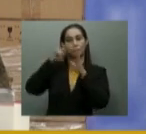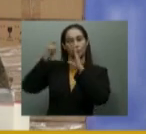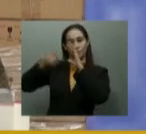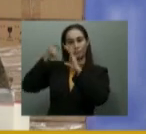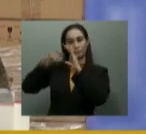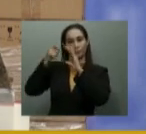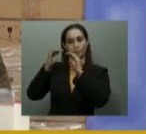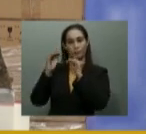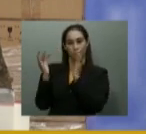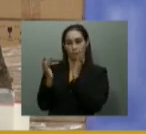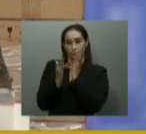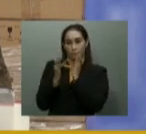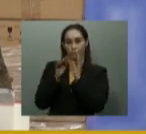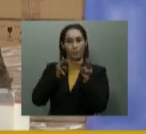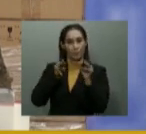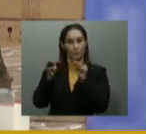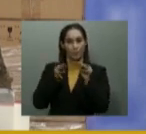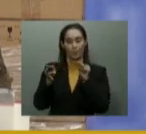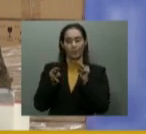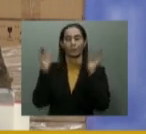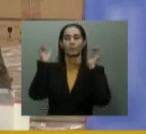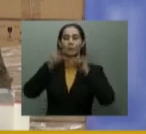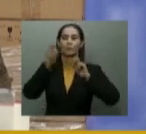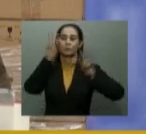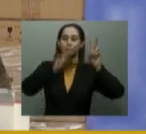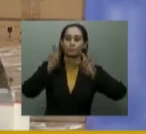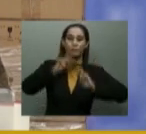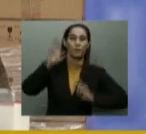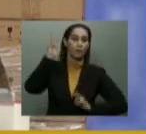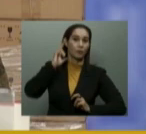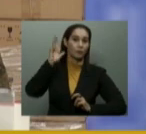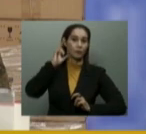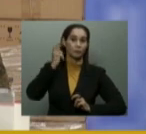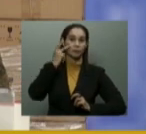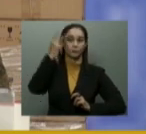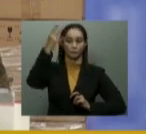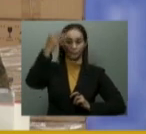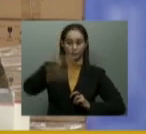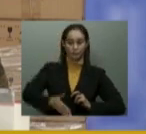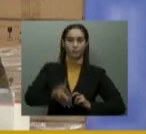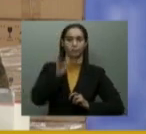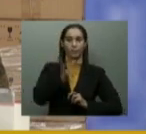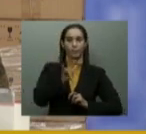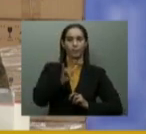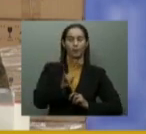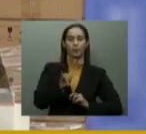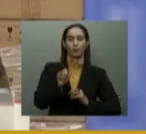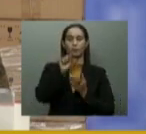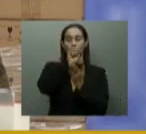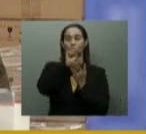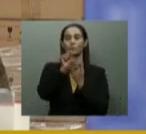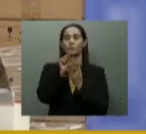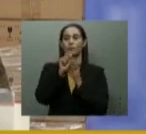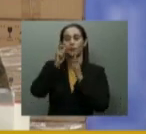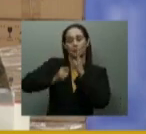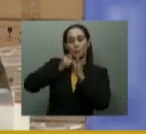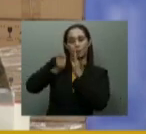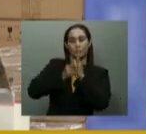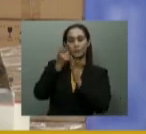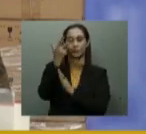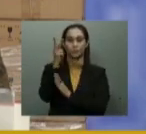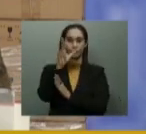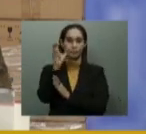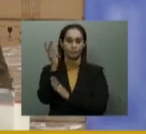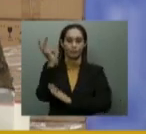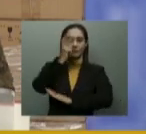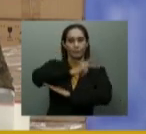porque cuando la levanta el ministerio público que muchas veces lo hace para evitar un daño al proceso ya eso es otra cosa pero cuando es